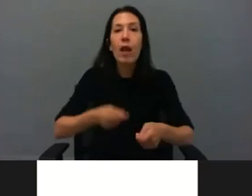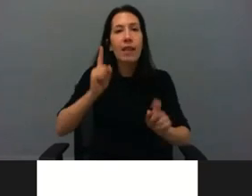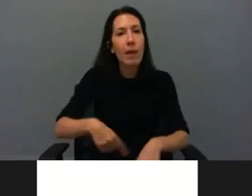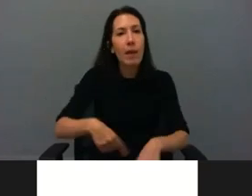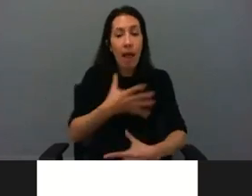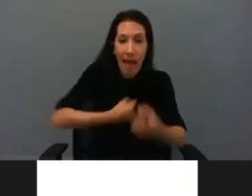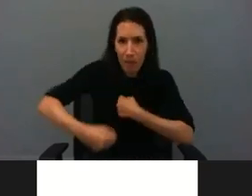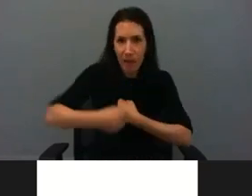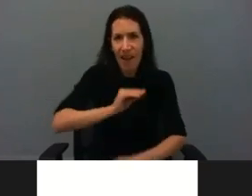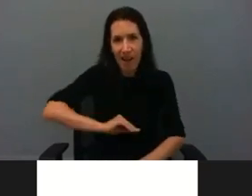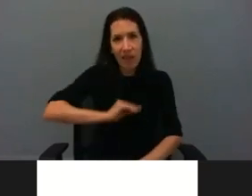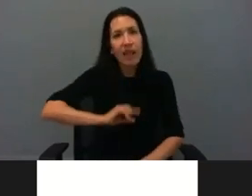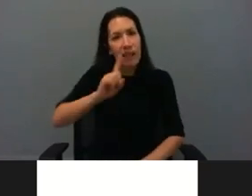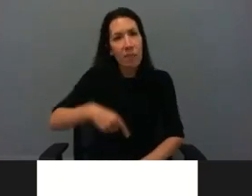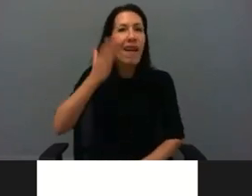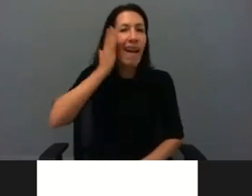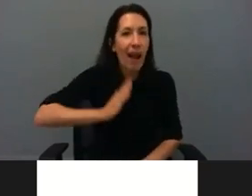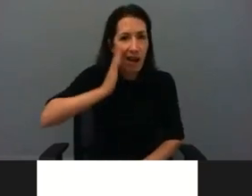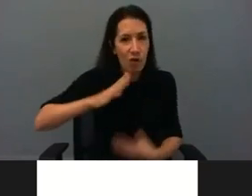empatía.